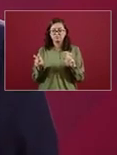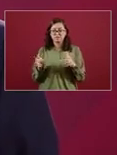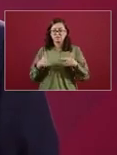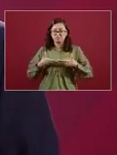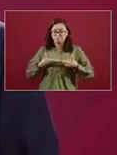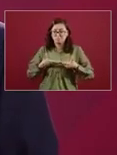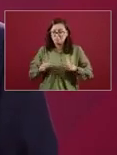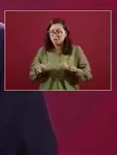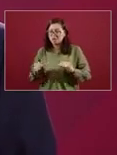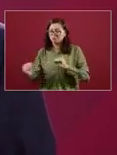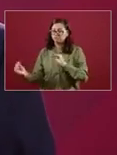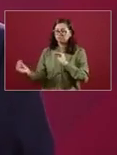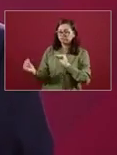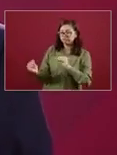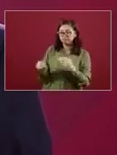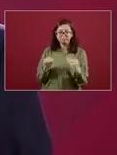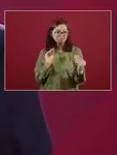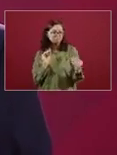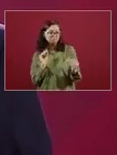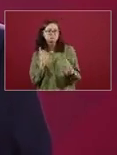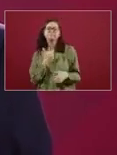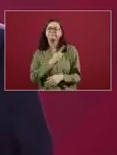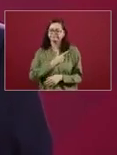esta polémica,